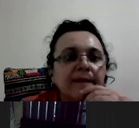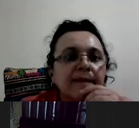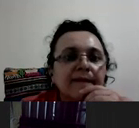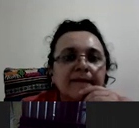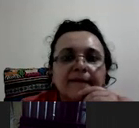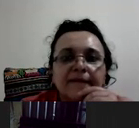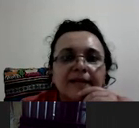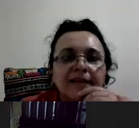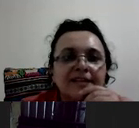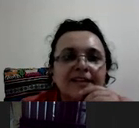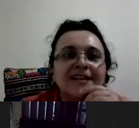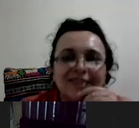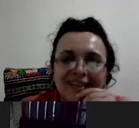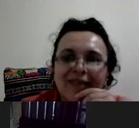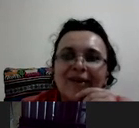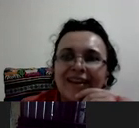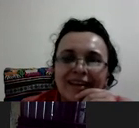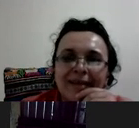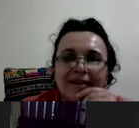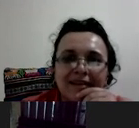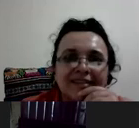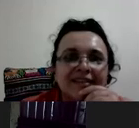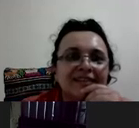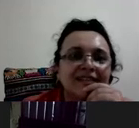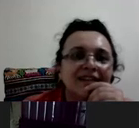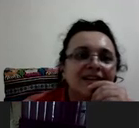Son selladores, ¿verdad? Creo que sí, se los selladores que llaman.